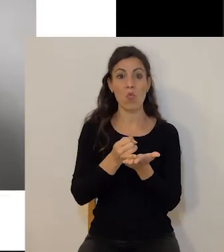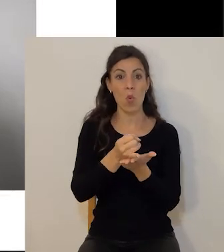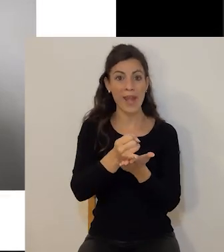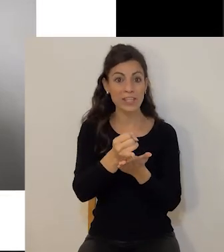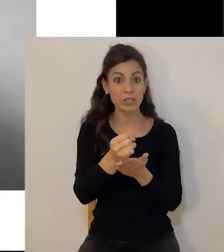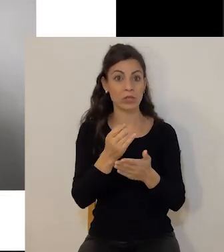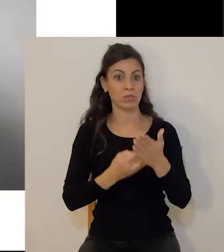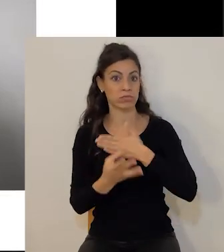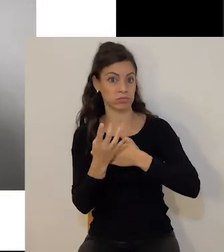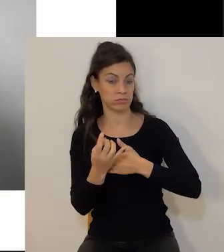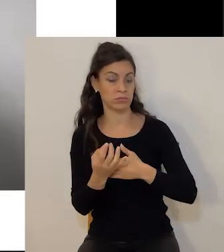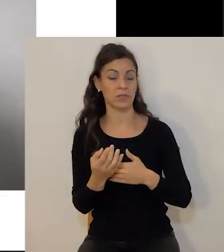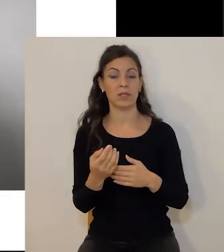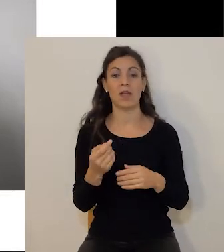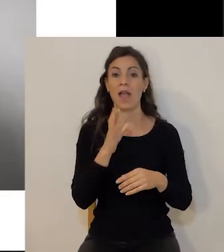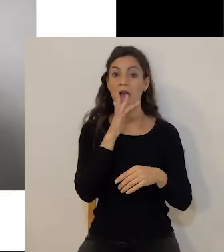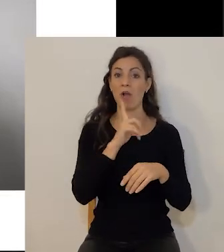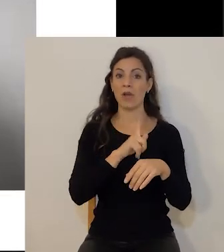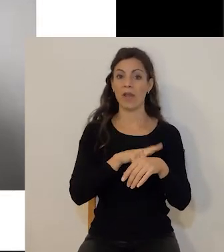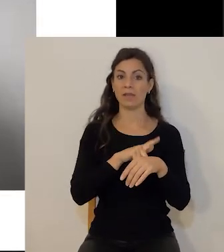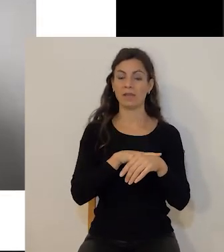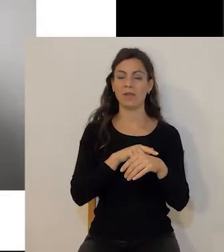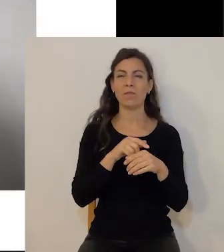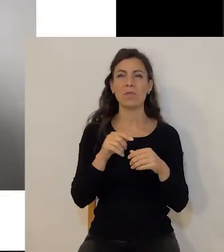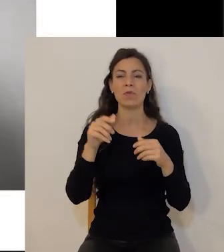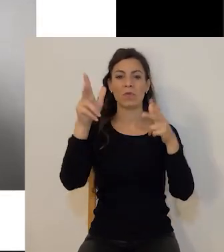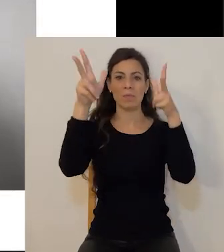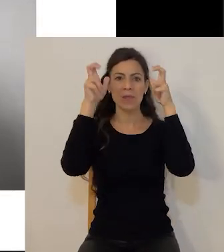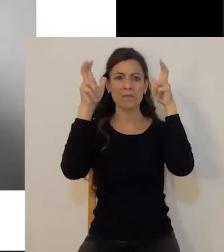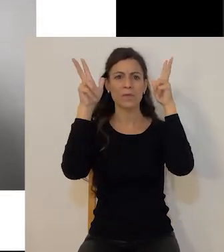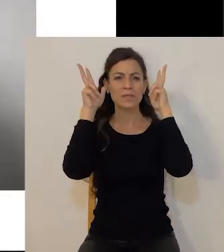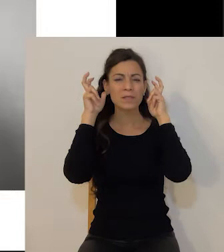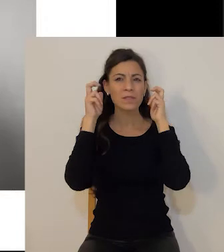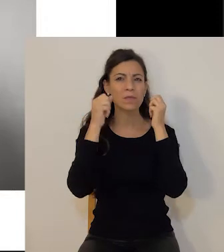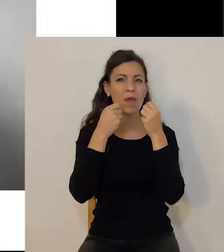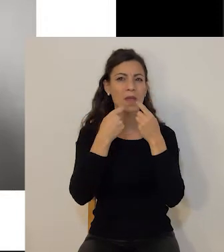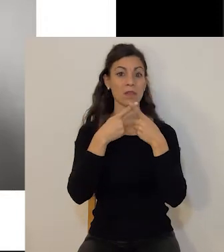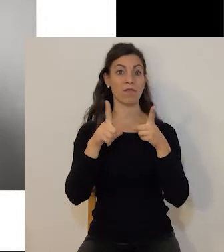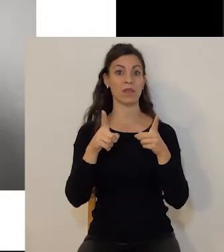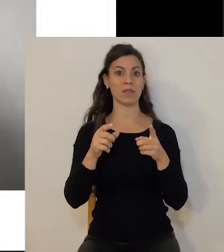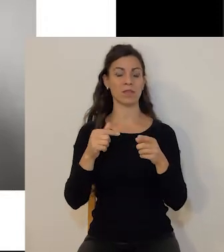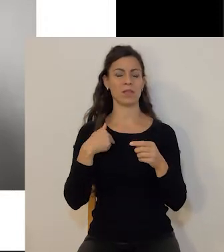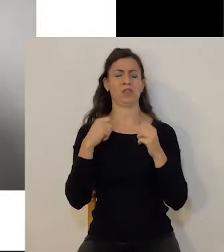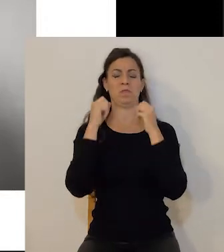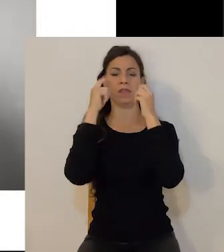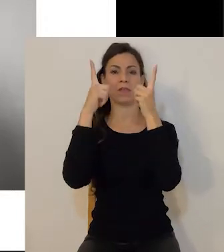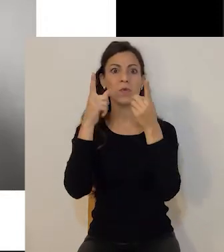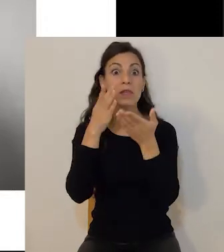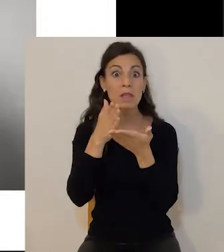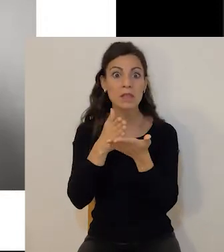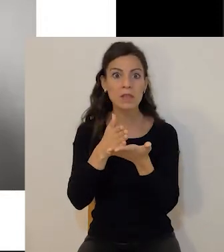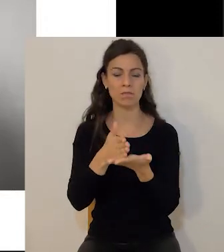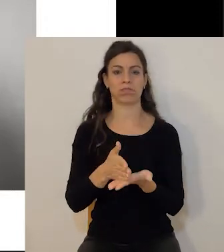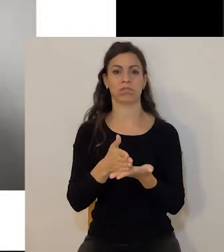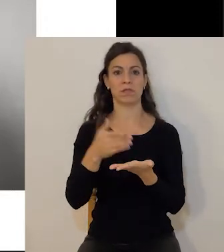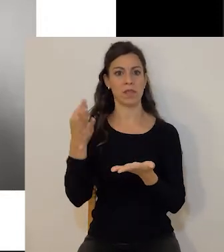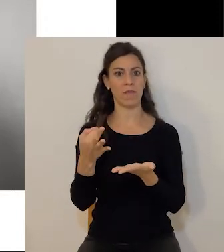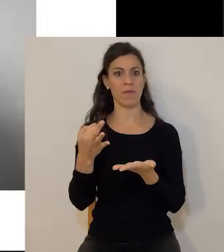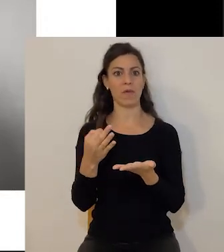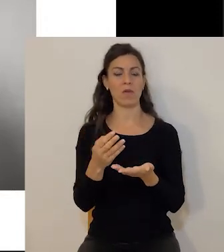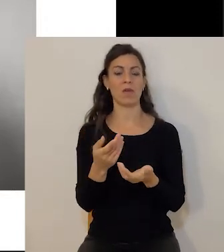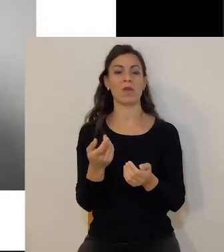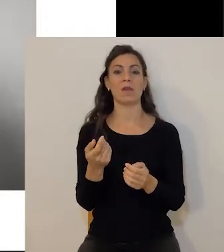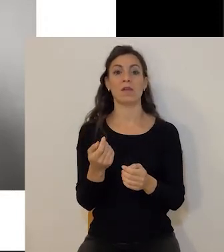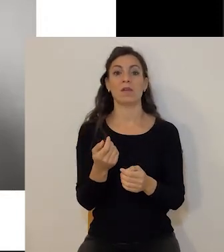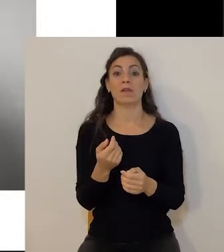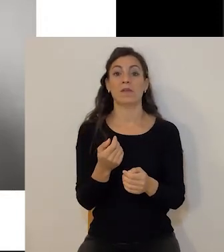La noción del tiempo me ha dado otra perspectiva. He visto que tenemos que detenernos, ¿no? Y cuidar, porque si no nos